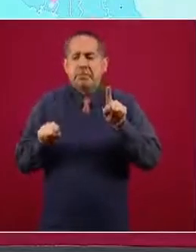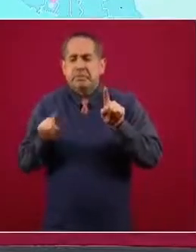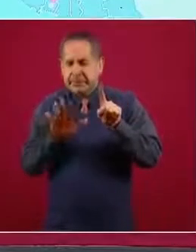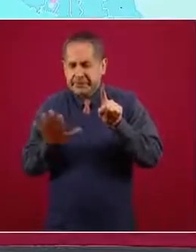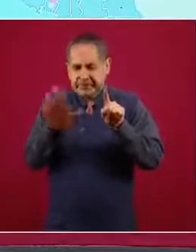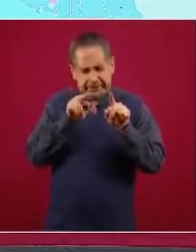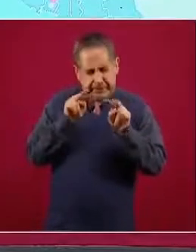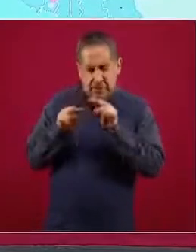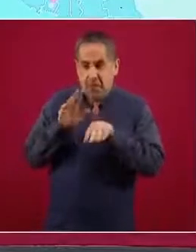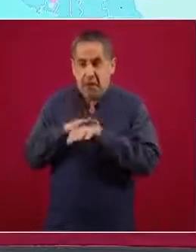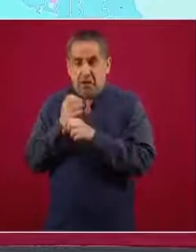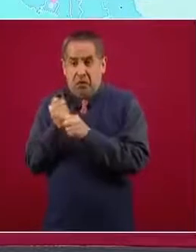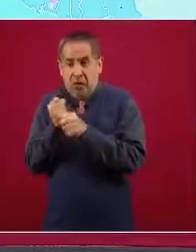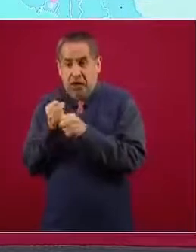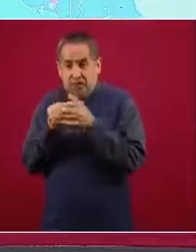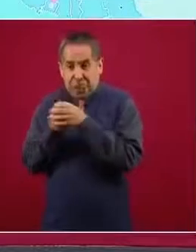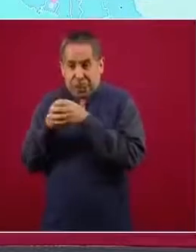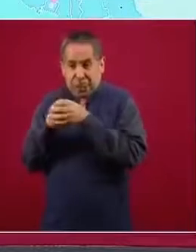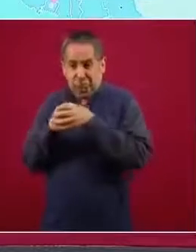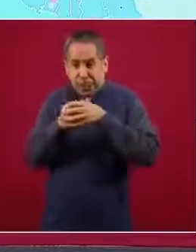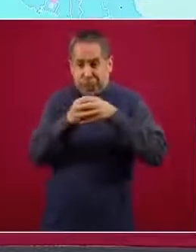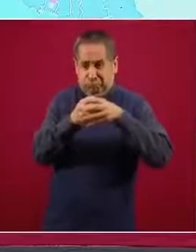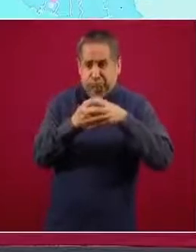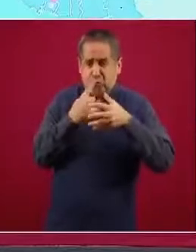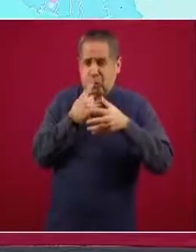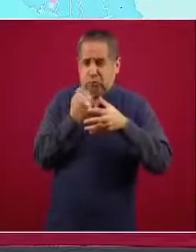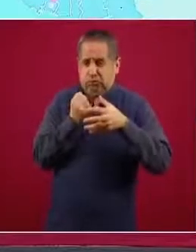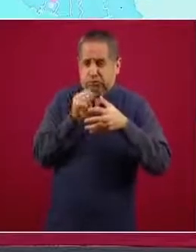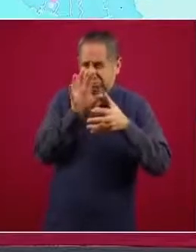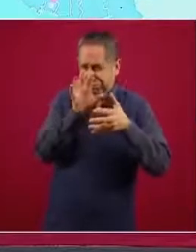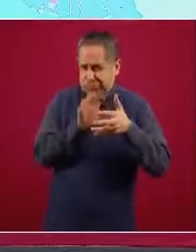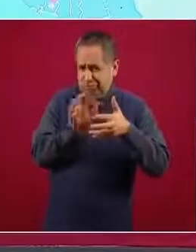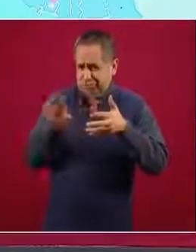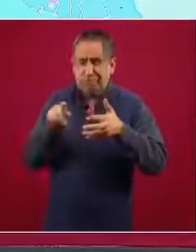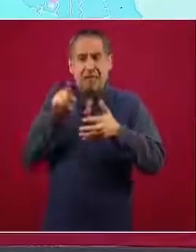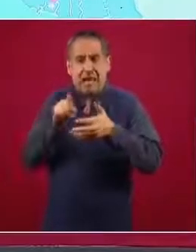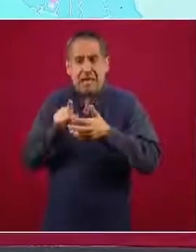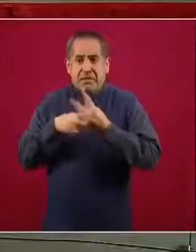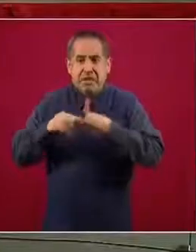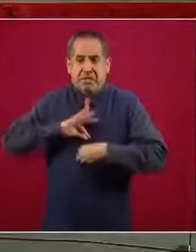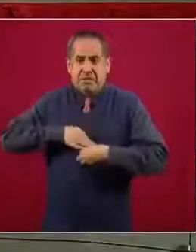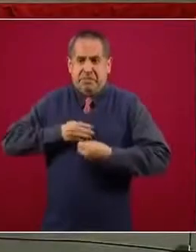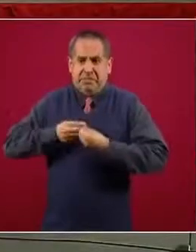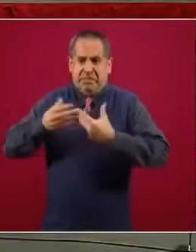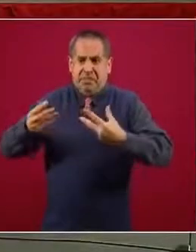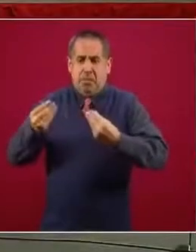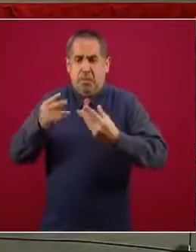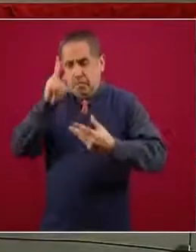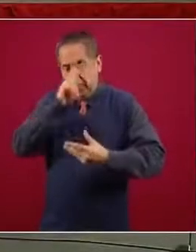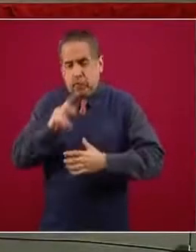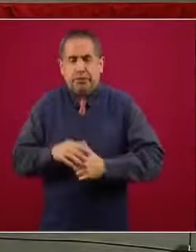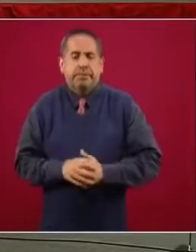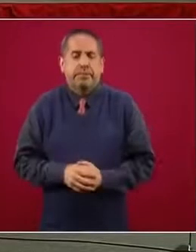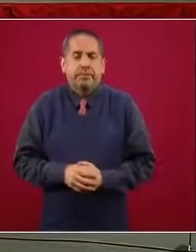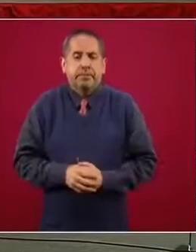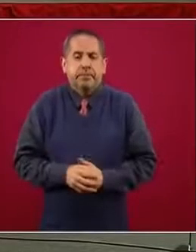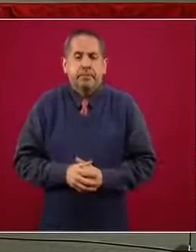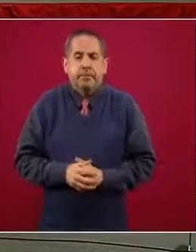región se concentran la mayor afectación o transmisión de la enfermedad. Veamos una